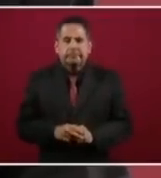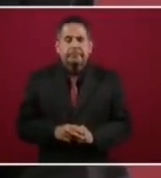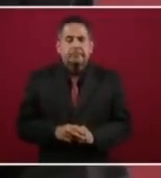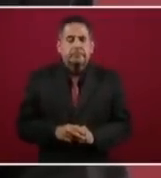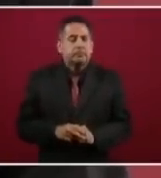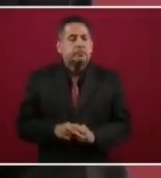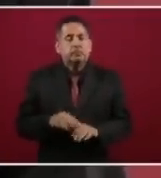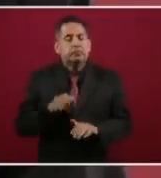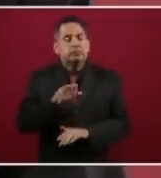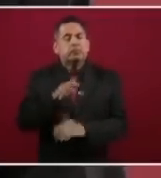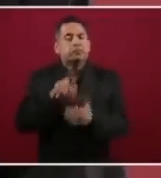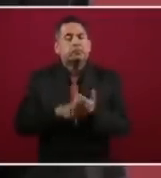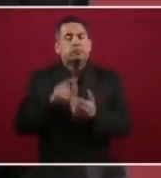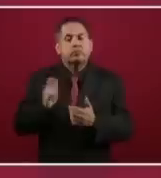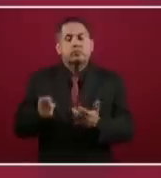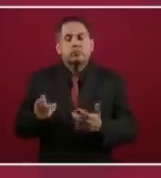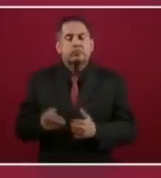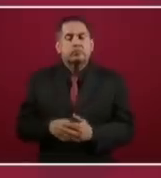acerca de